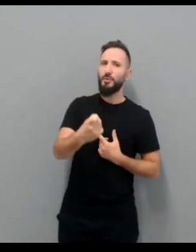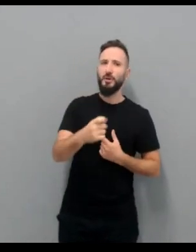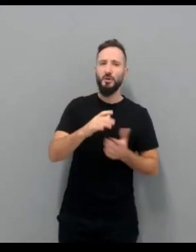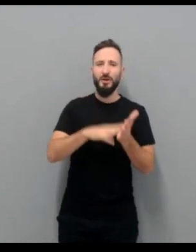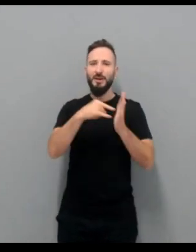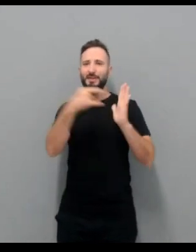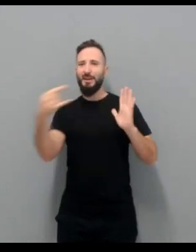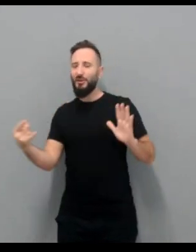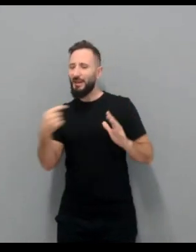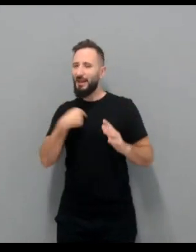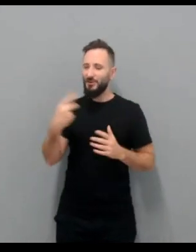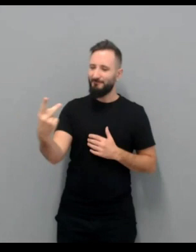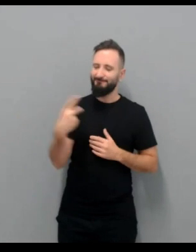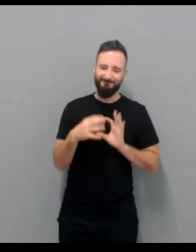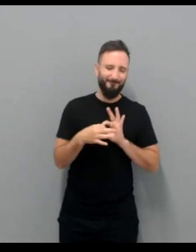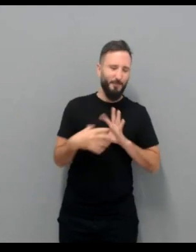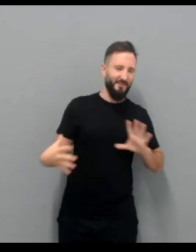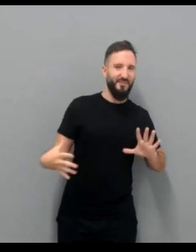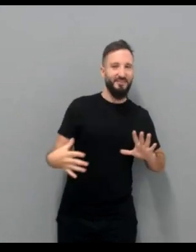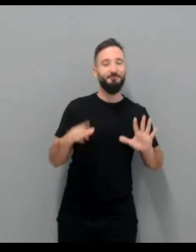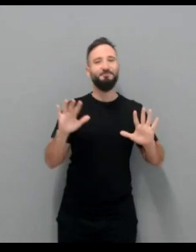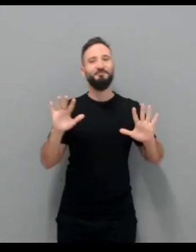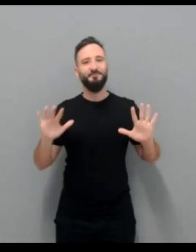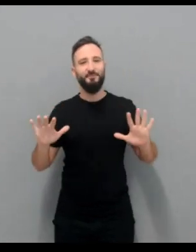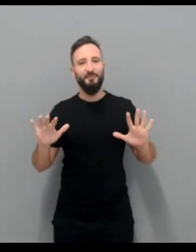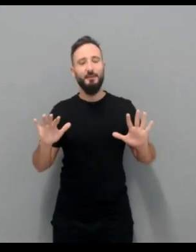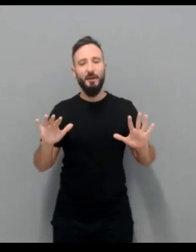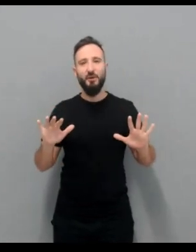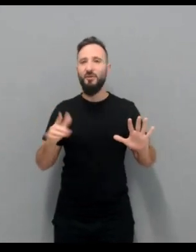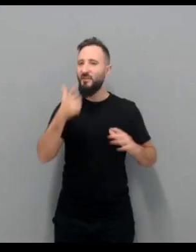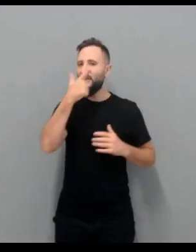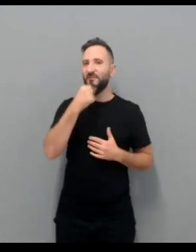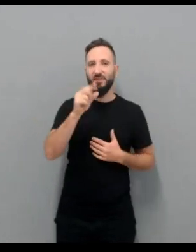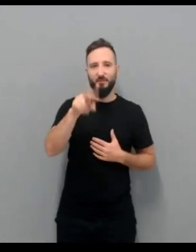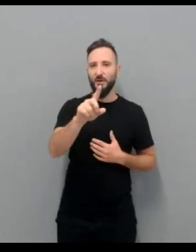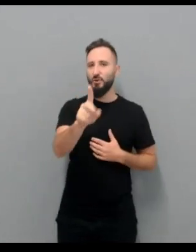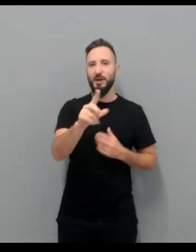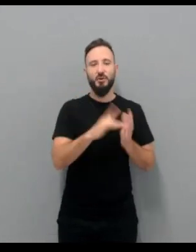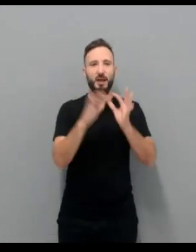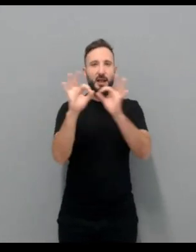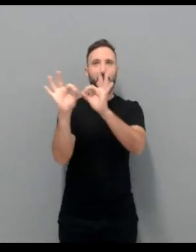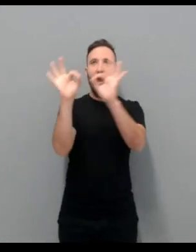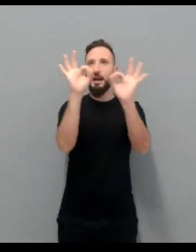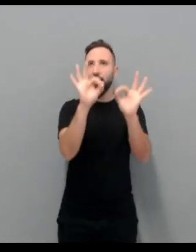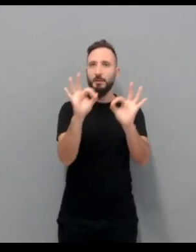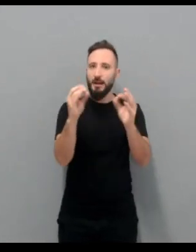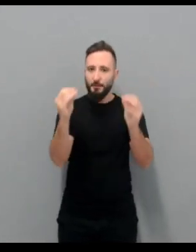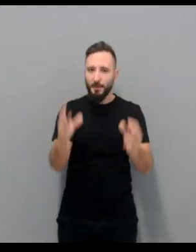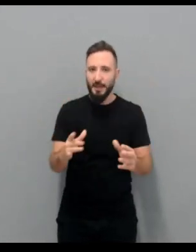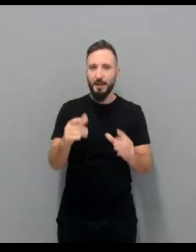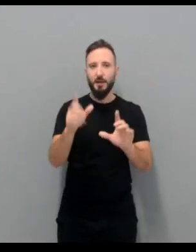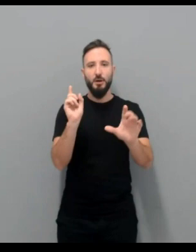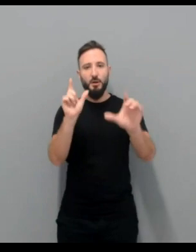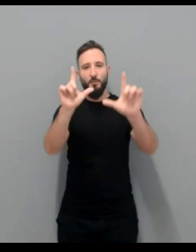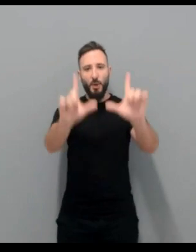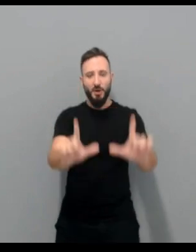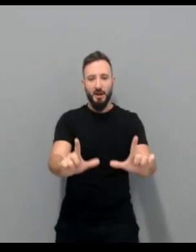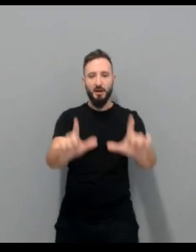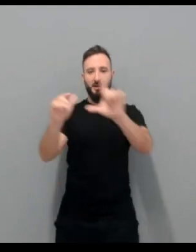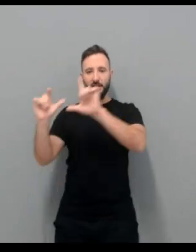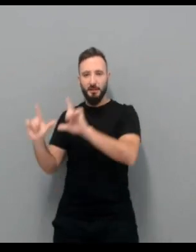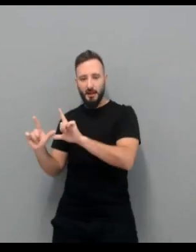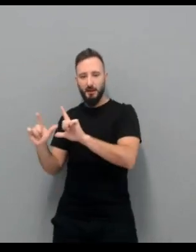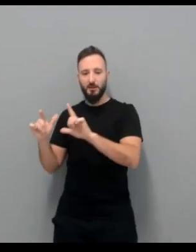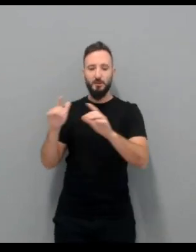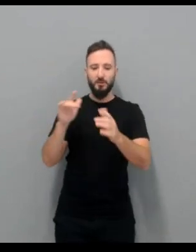tecnología no nos llevamos muy bien, pero no es fácil calibrarle, ponerlo, el quitado, no sé qué. Y bueno, como os he dicho, Luca a mí no me